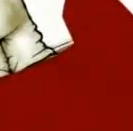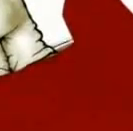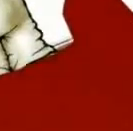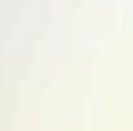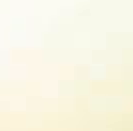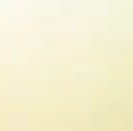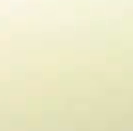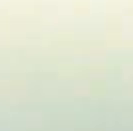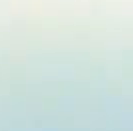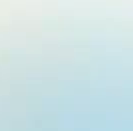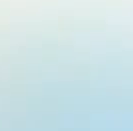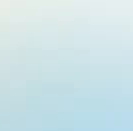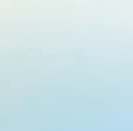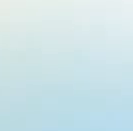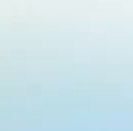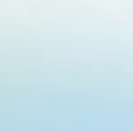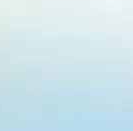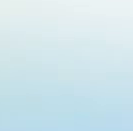buenas acciones.